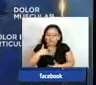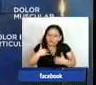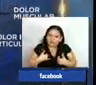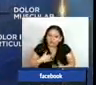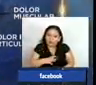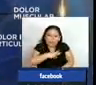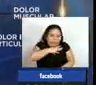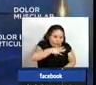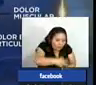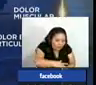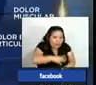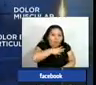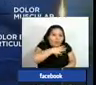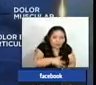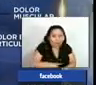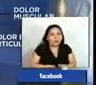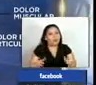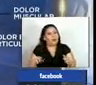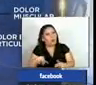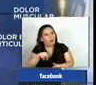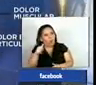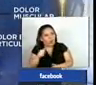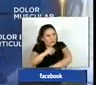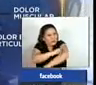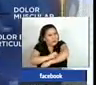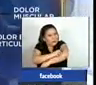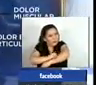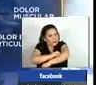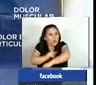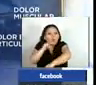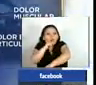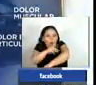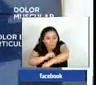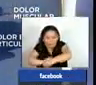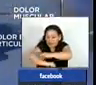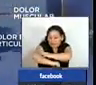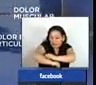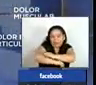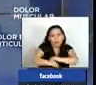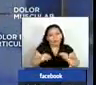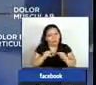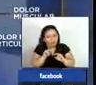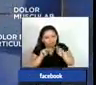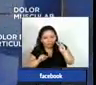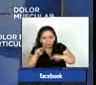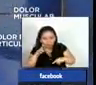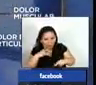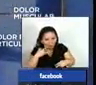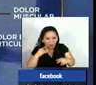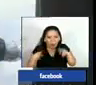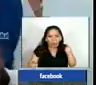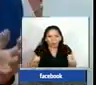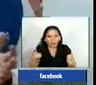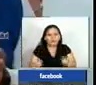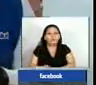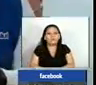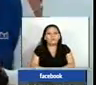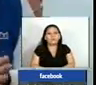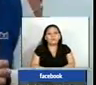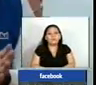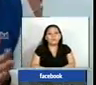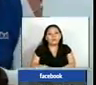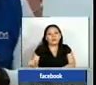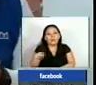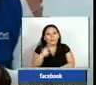vómito. En algunos casos, con el rash. Es por ello importante saber identificar cada enfermedad. La mayoría de las